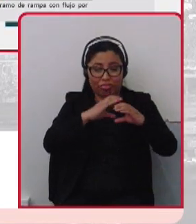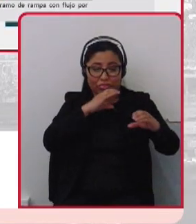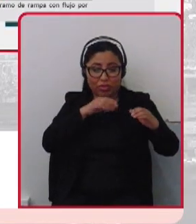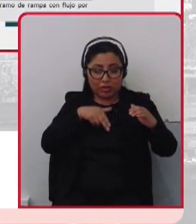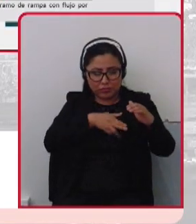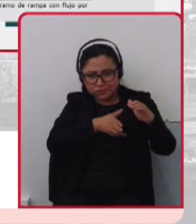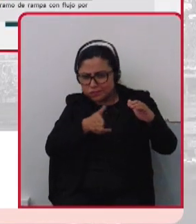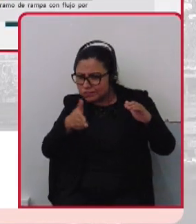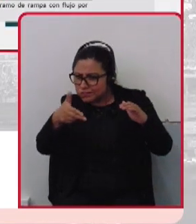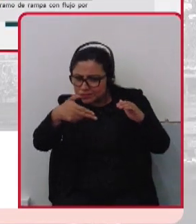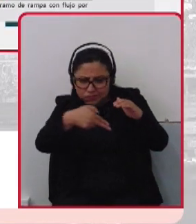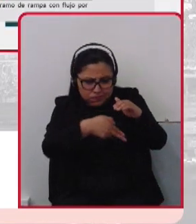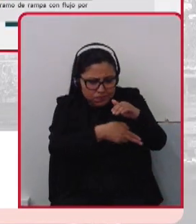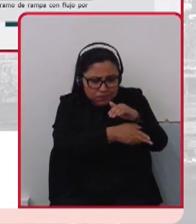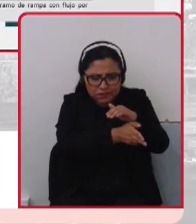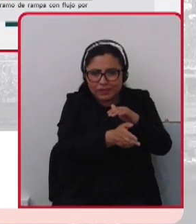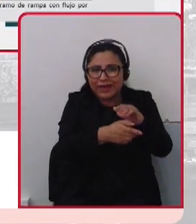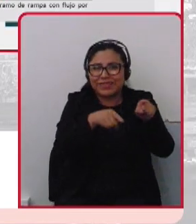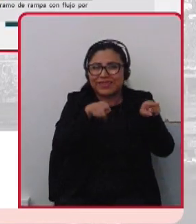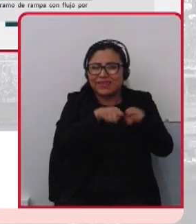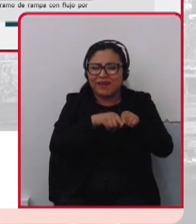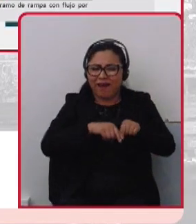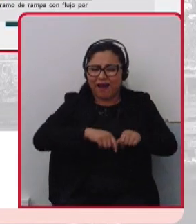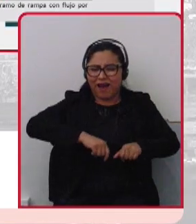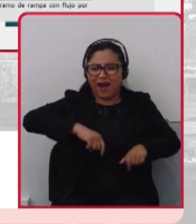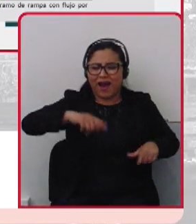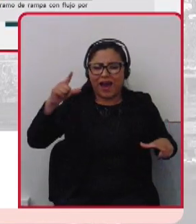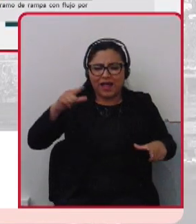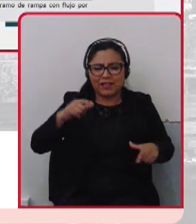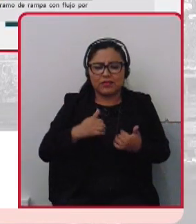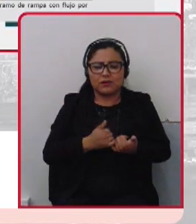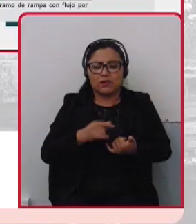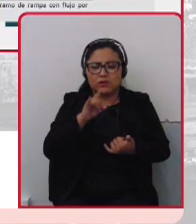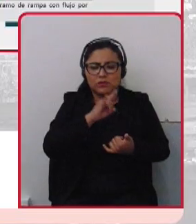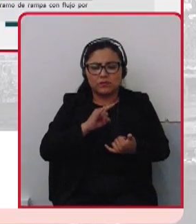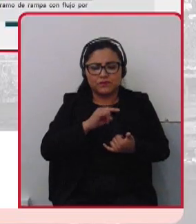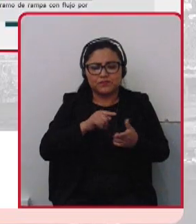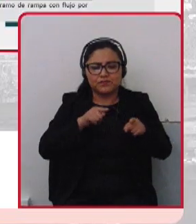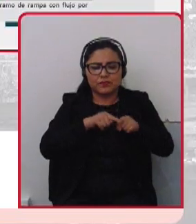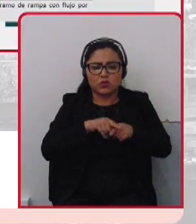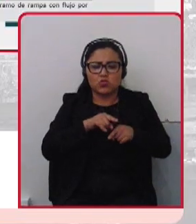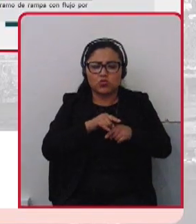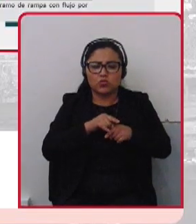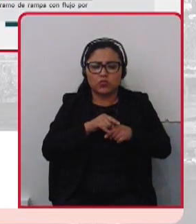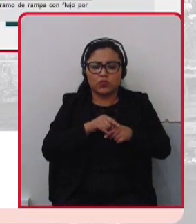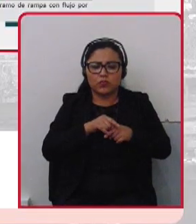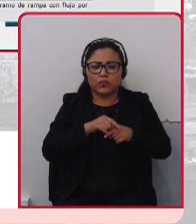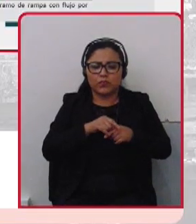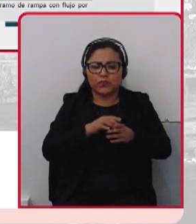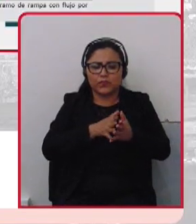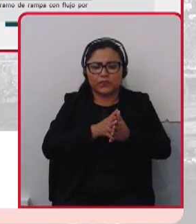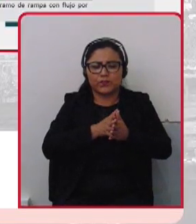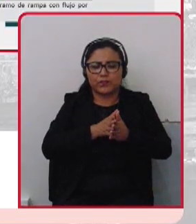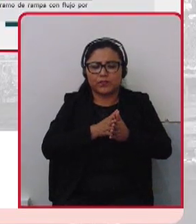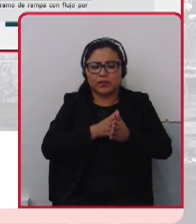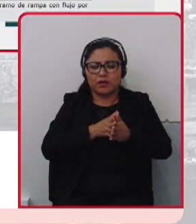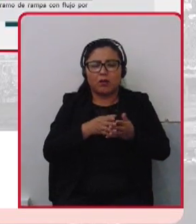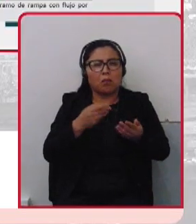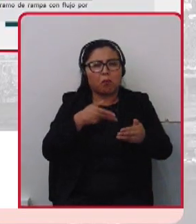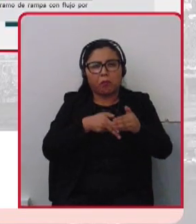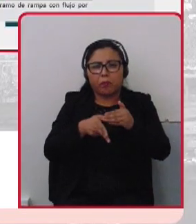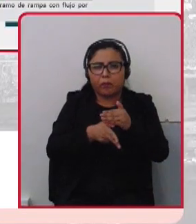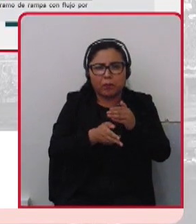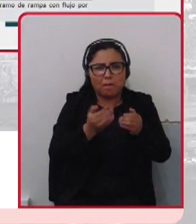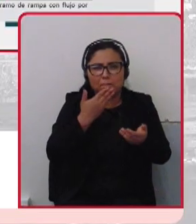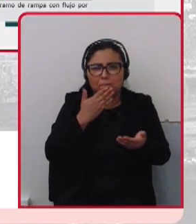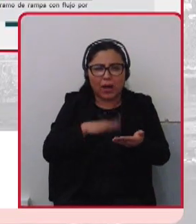un alto CAPEX. En tal sentido, una subutilización de las mismas sería tirar el dinero al agua, ¿no?